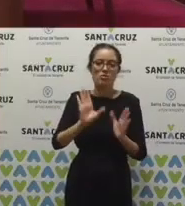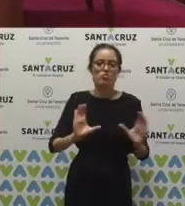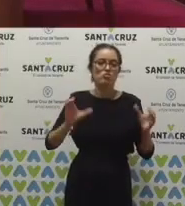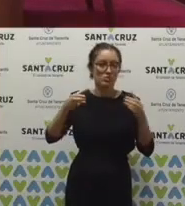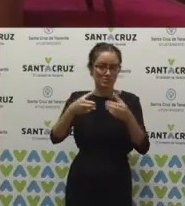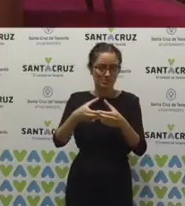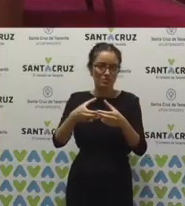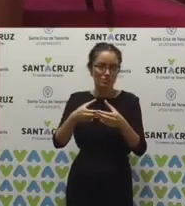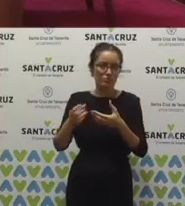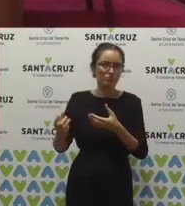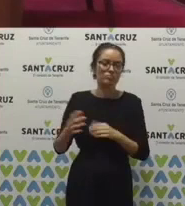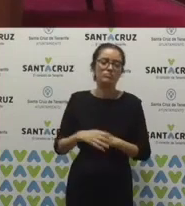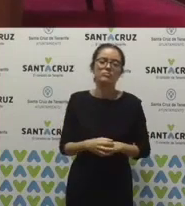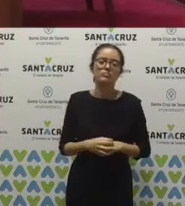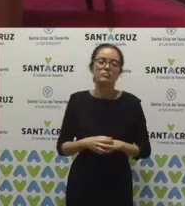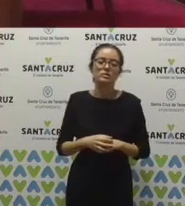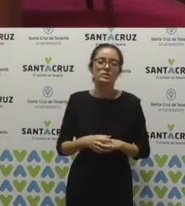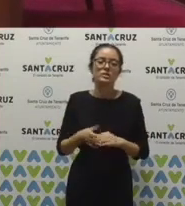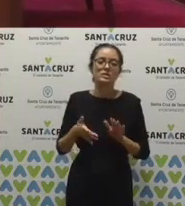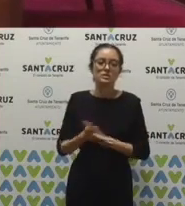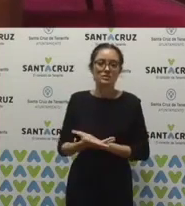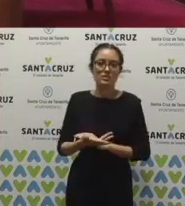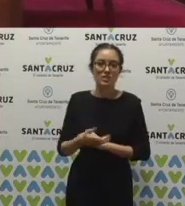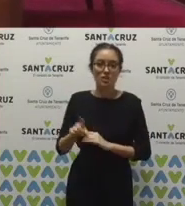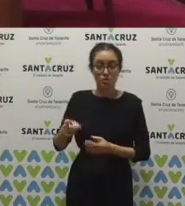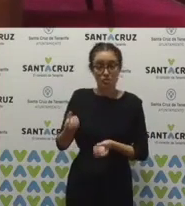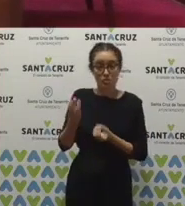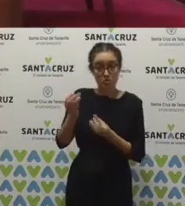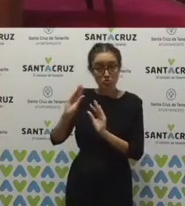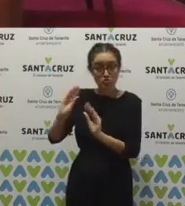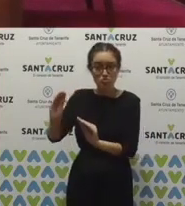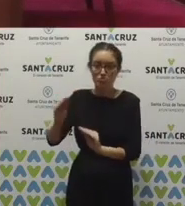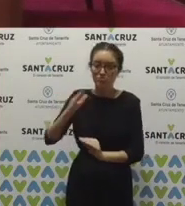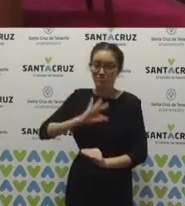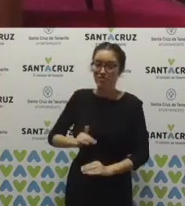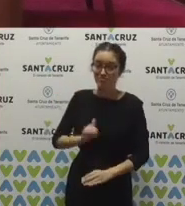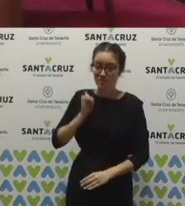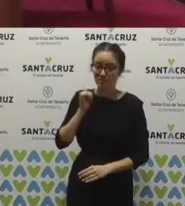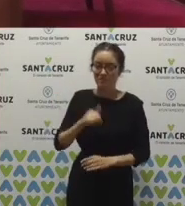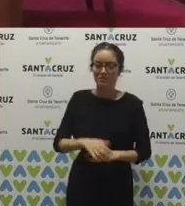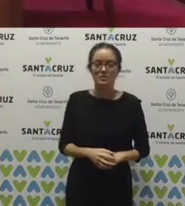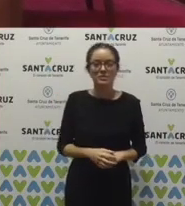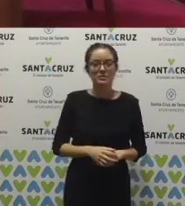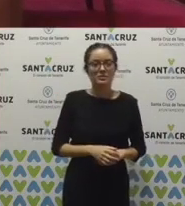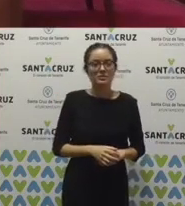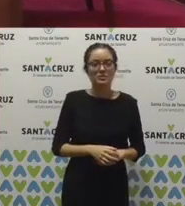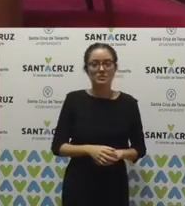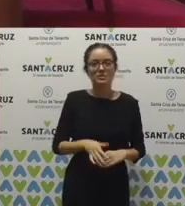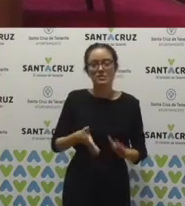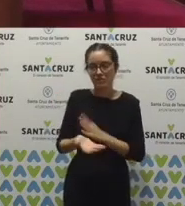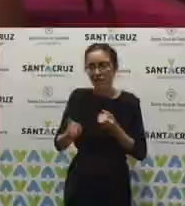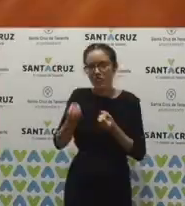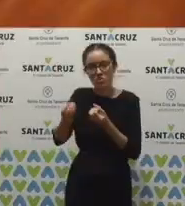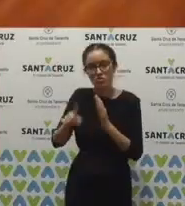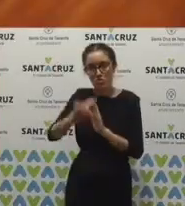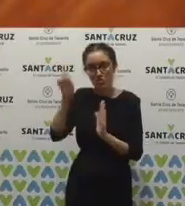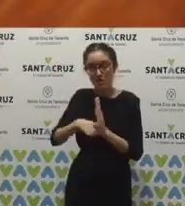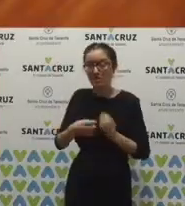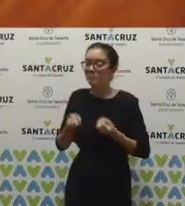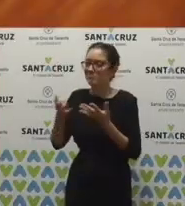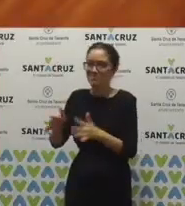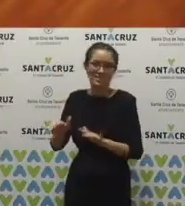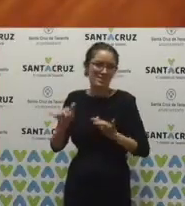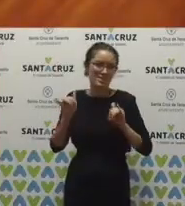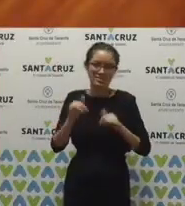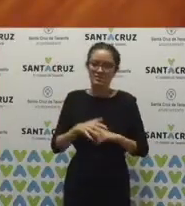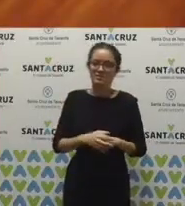nos está falseando probablemente la llamada telefónica usted pues no les contaron toda la información porque